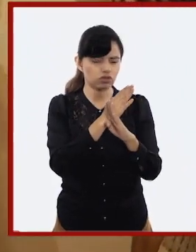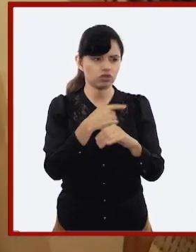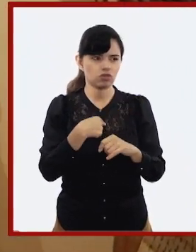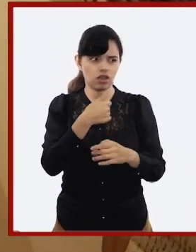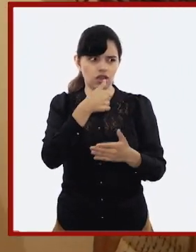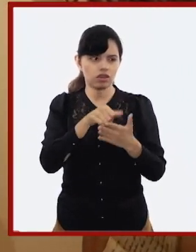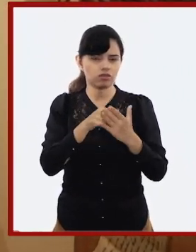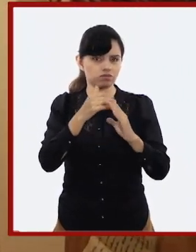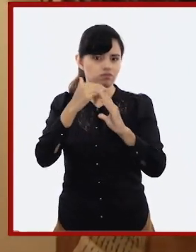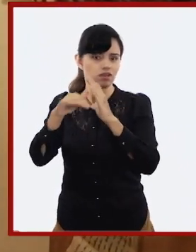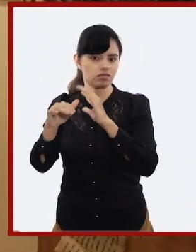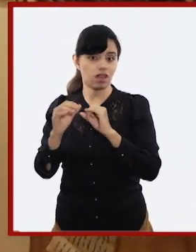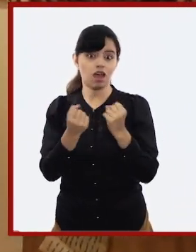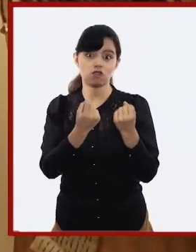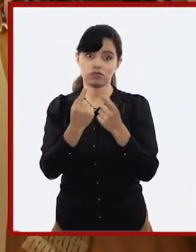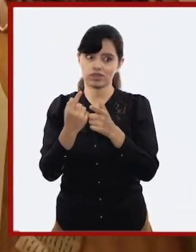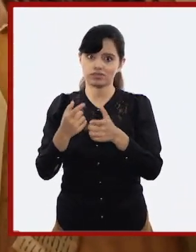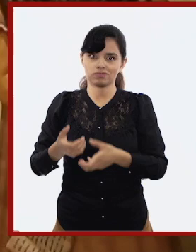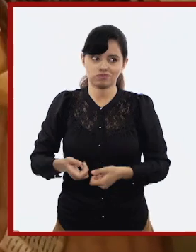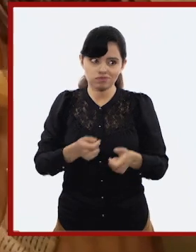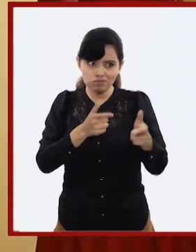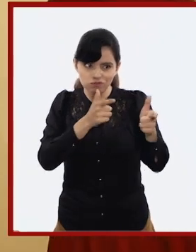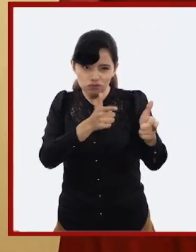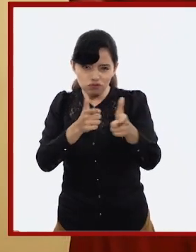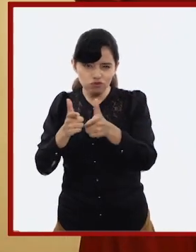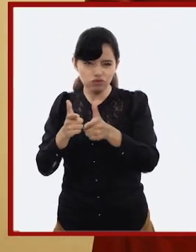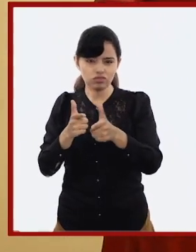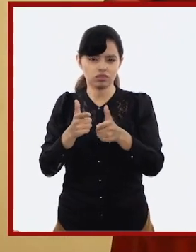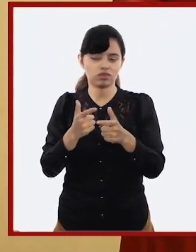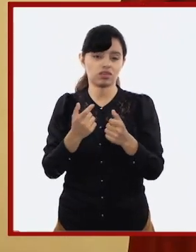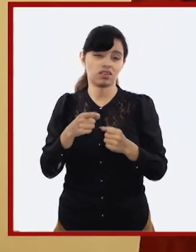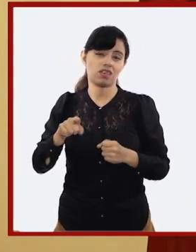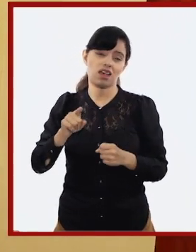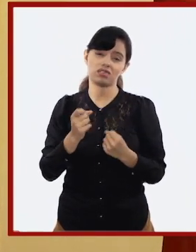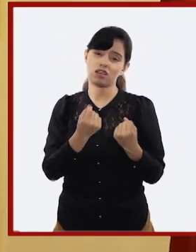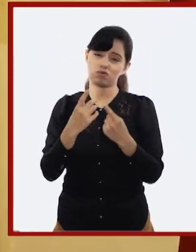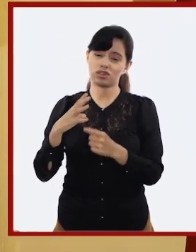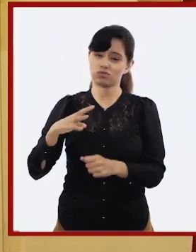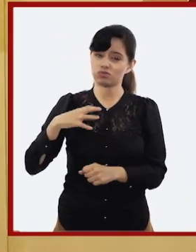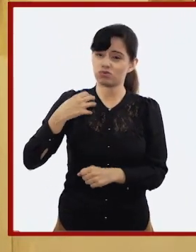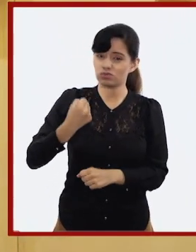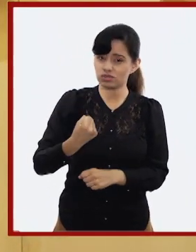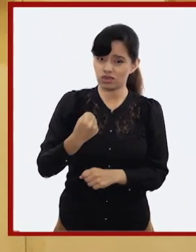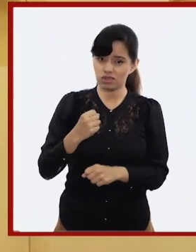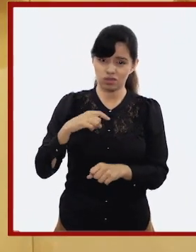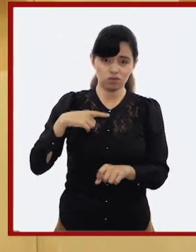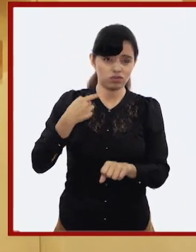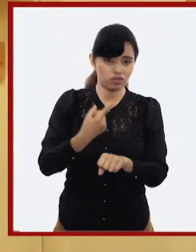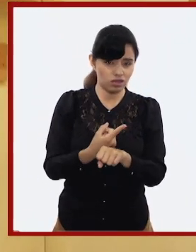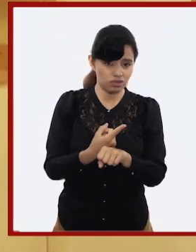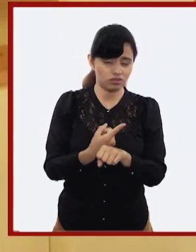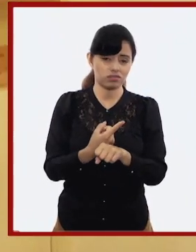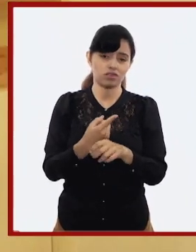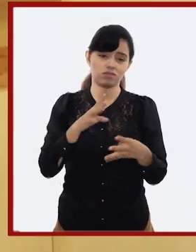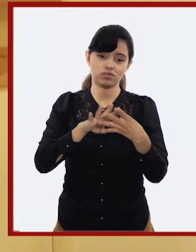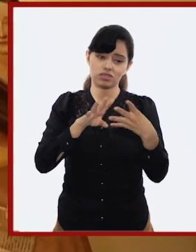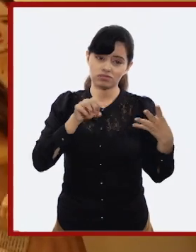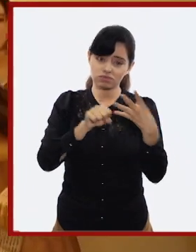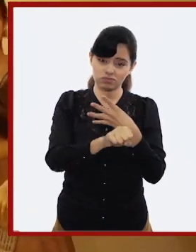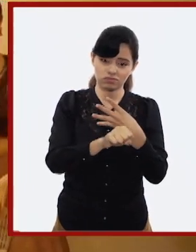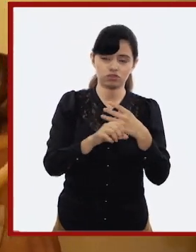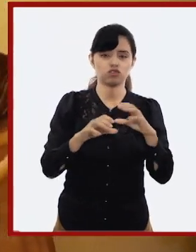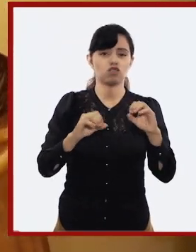tomaron las armas y también las que fueron botín de guerra, violadas, encarceladas o ejecutadas para someter